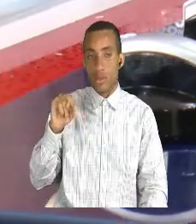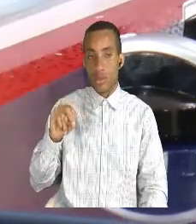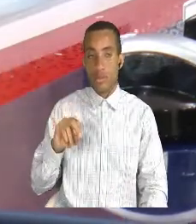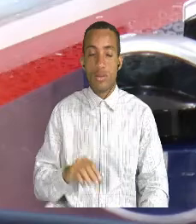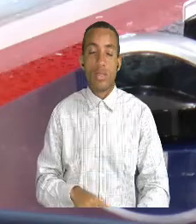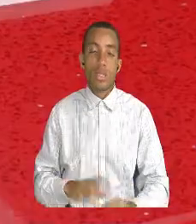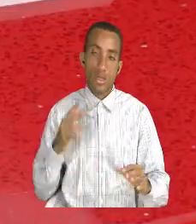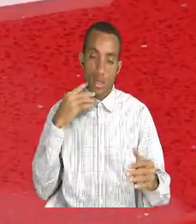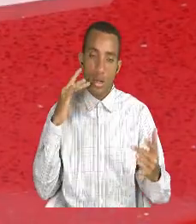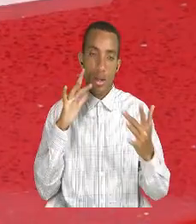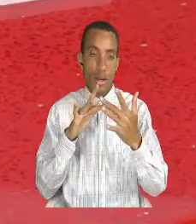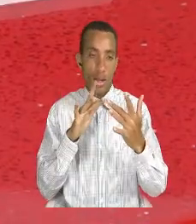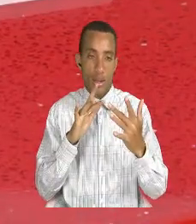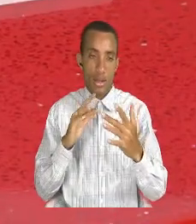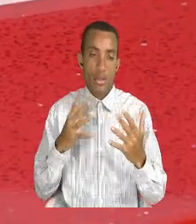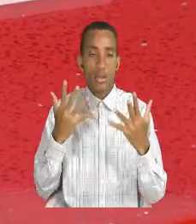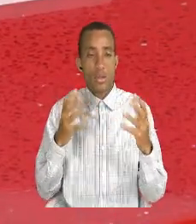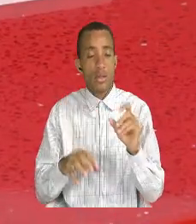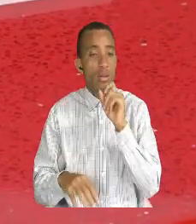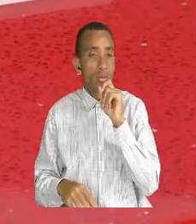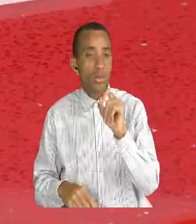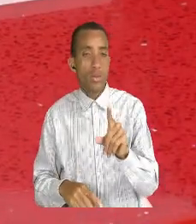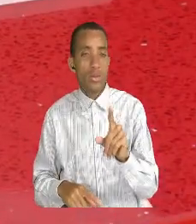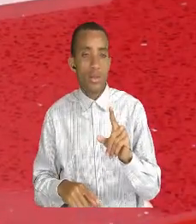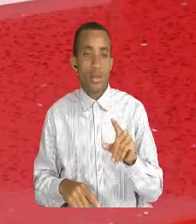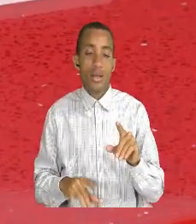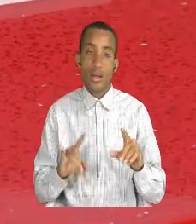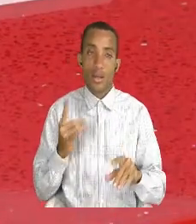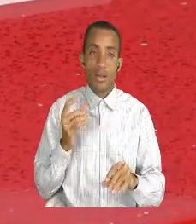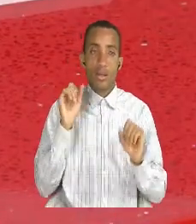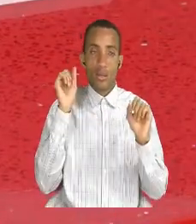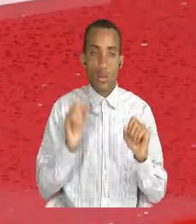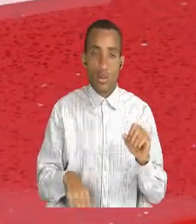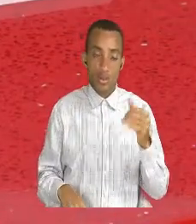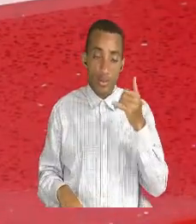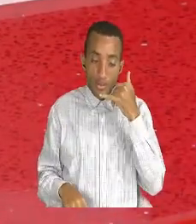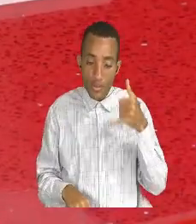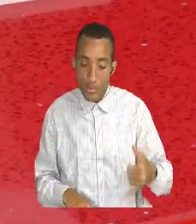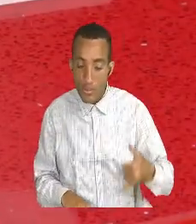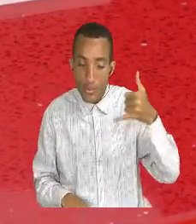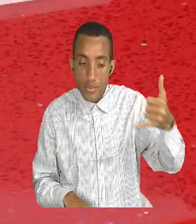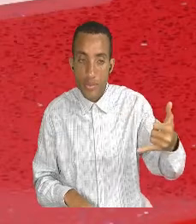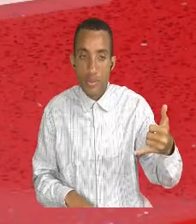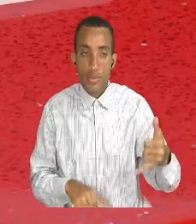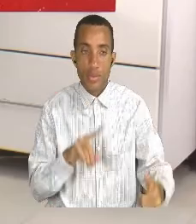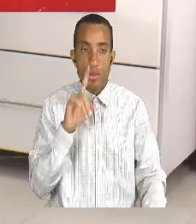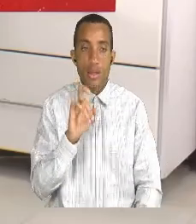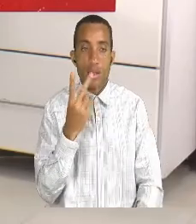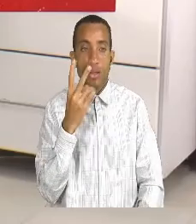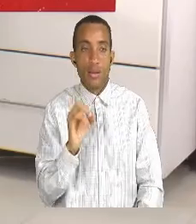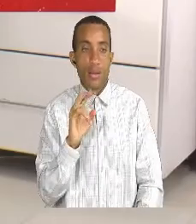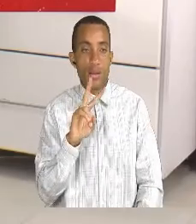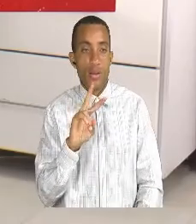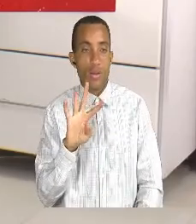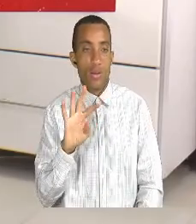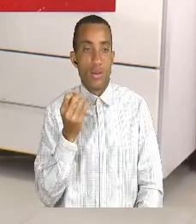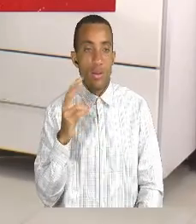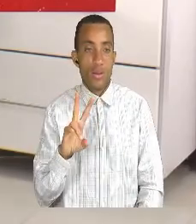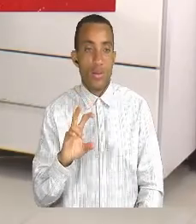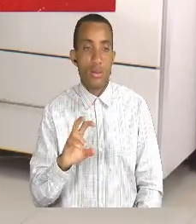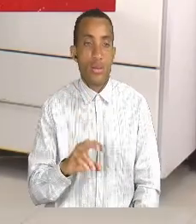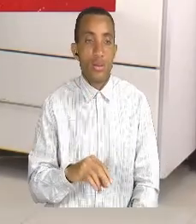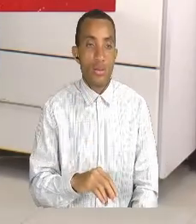ay, Roche, yo quisiera preguntar tal cosa, pero es que tal cosa. No, ve, cojan el teléfono y marquen 620-2412. Sí, claro, la idea es